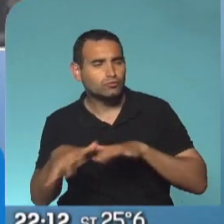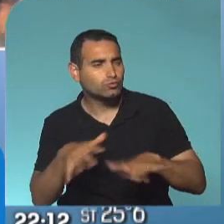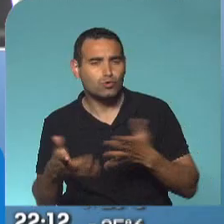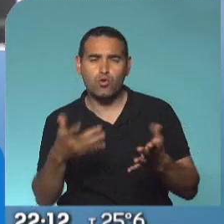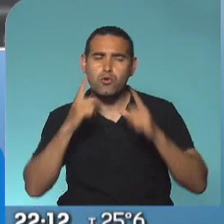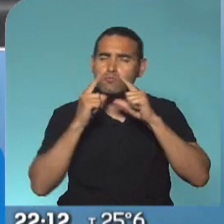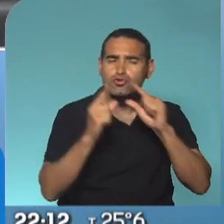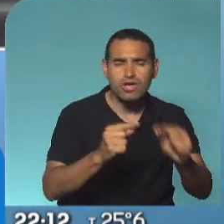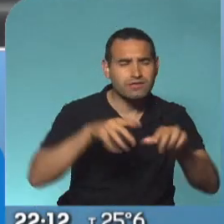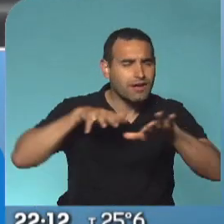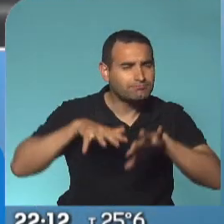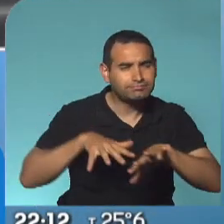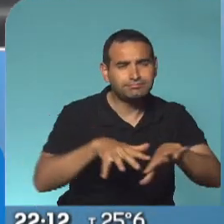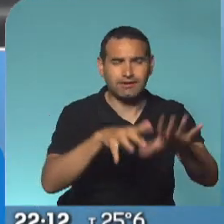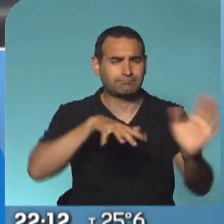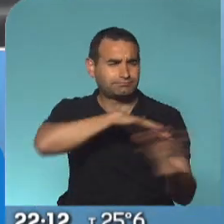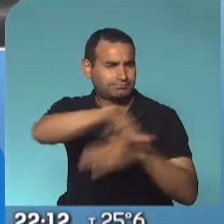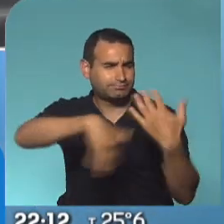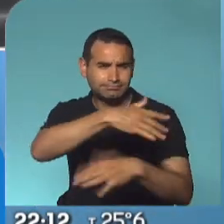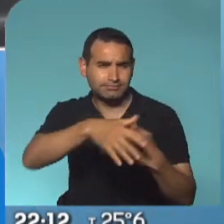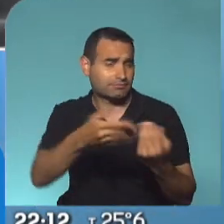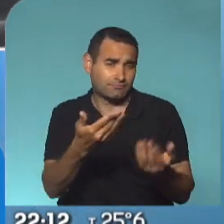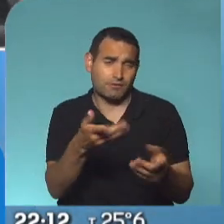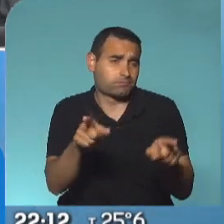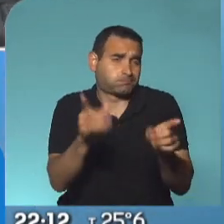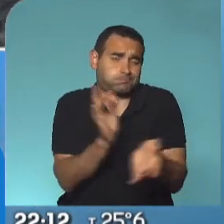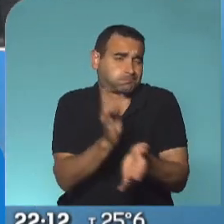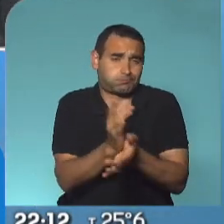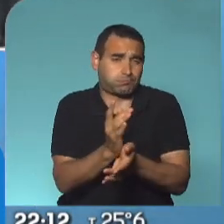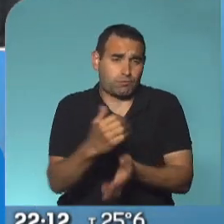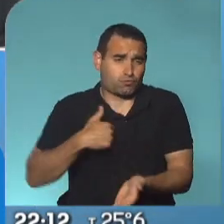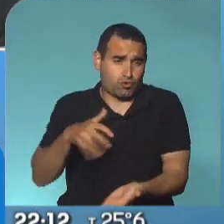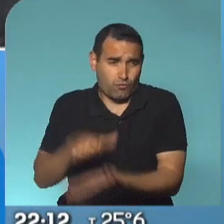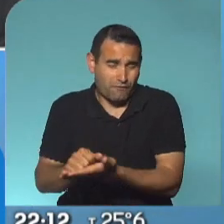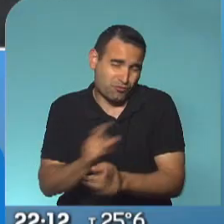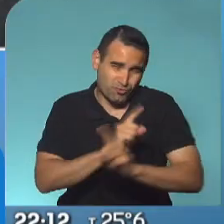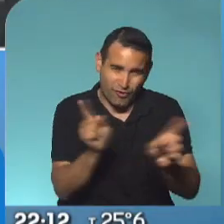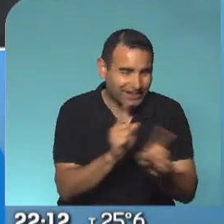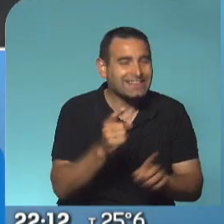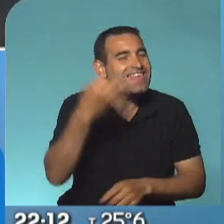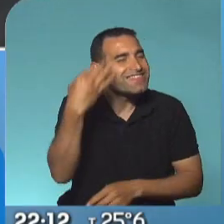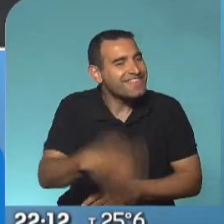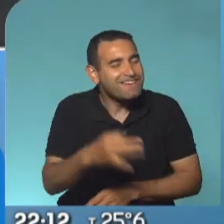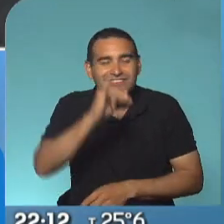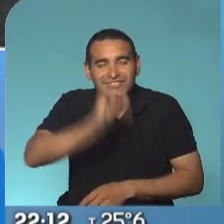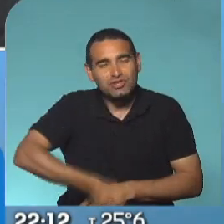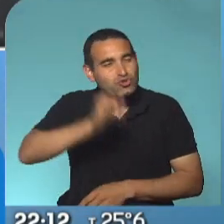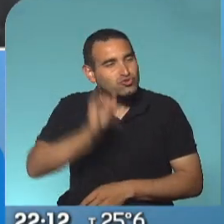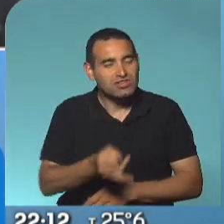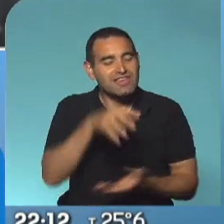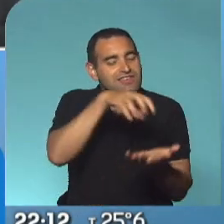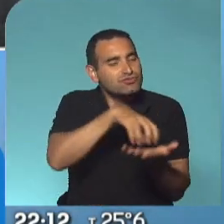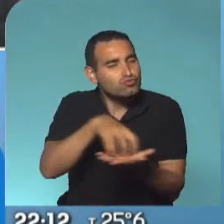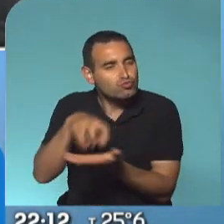toda protesta popular, toda revuelta es un golpe de Estado. No, justamente tienen que intervenir instituciones